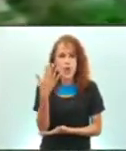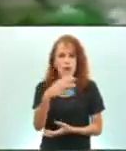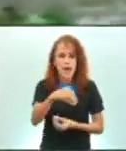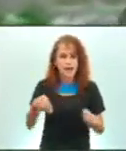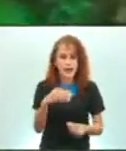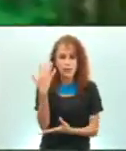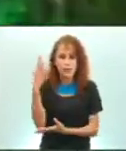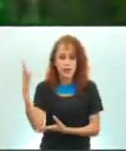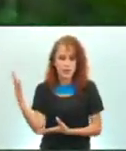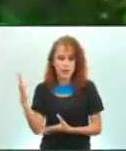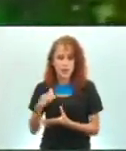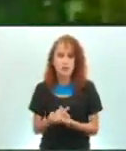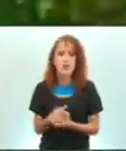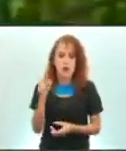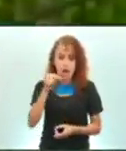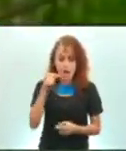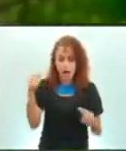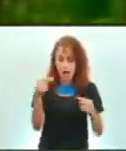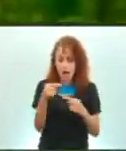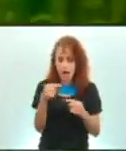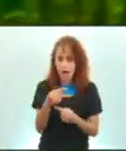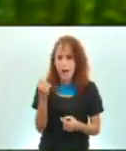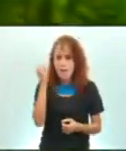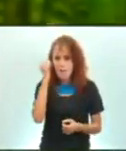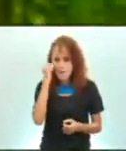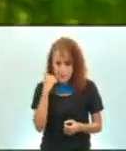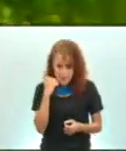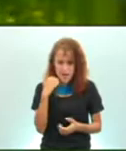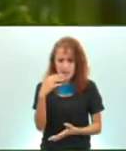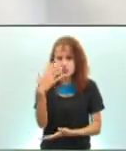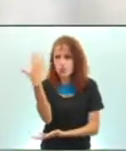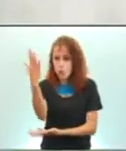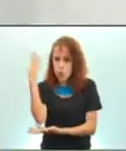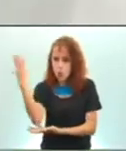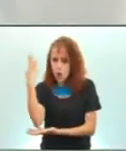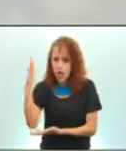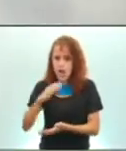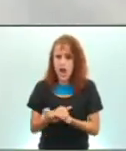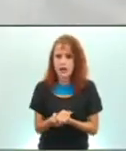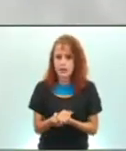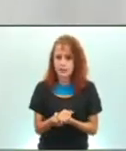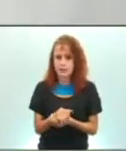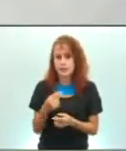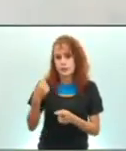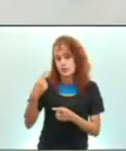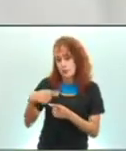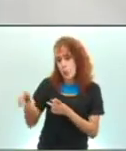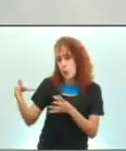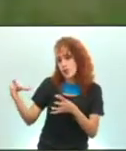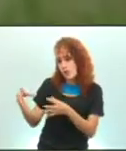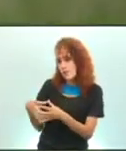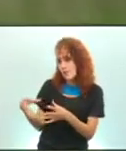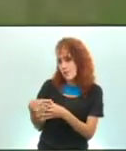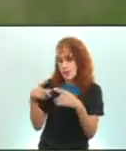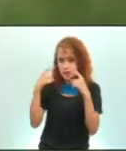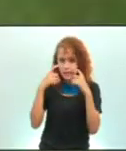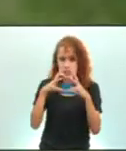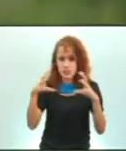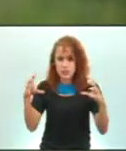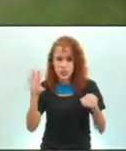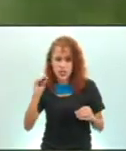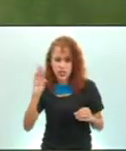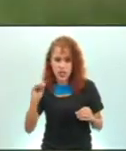climático propicia una mayor intensidad de los huracanes. La mayor parte de los científicos afirma que el clima está